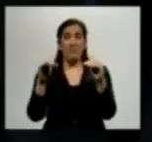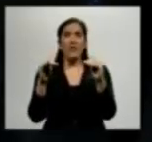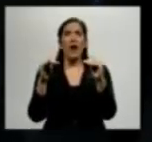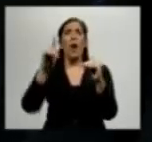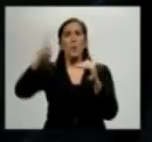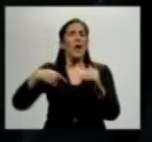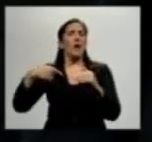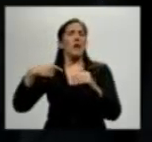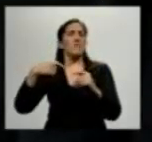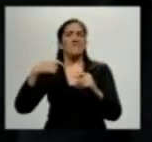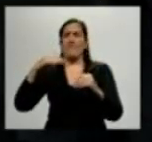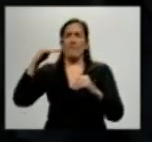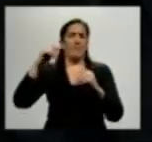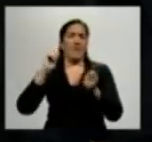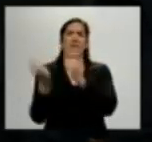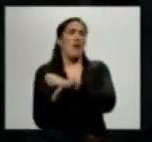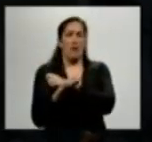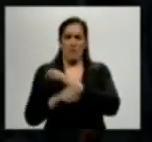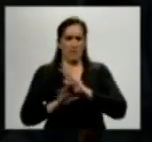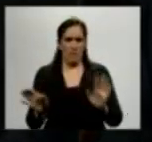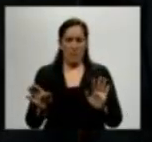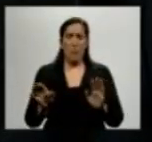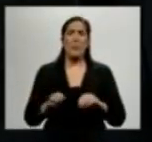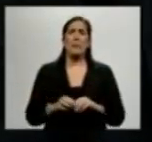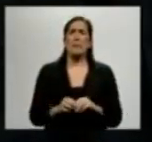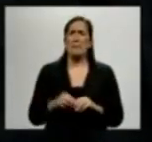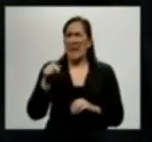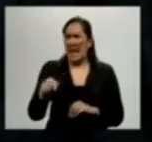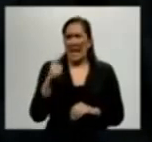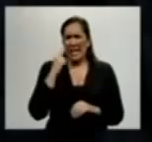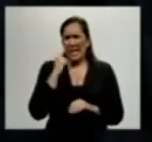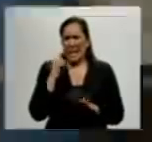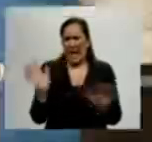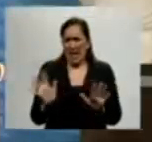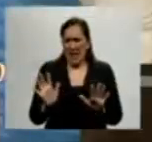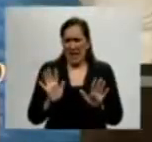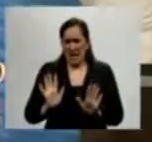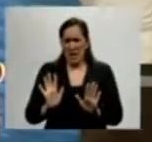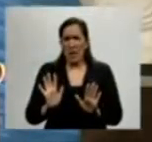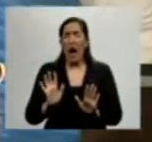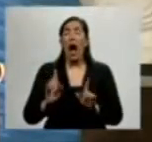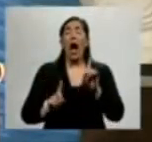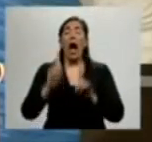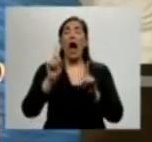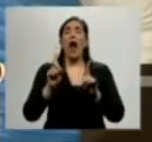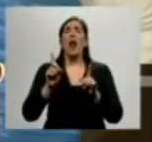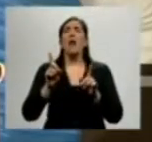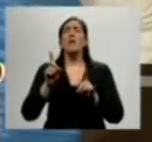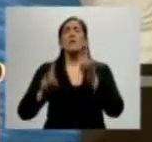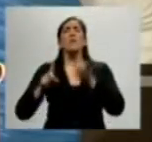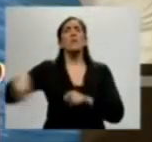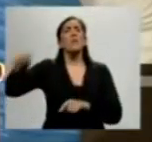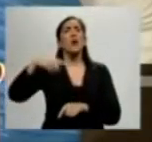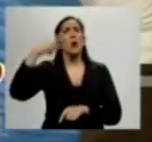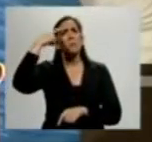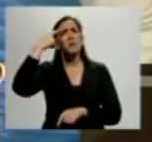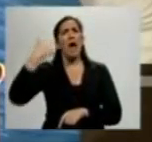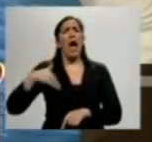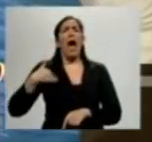desfasar este régimen. Y fíjense ustedes que esto no tiene nada que ver, porque para los que sostienen que la Argentina vivió